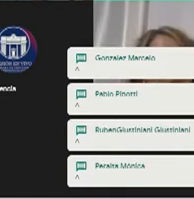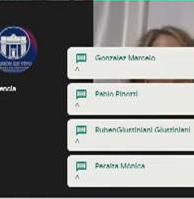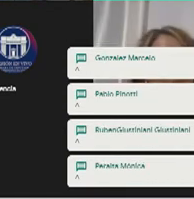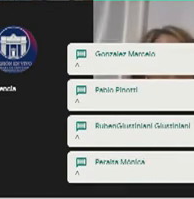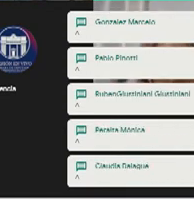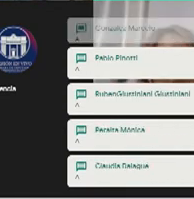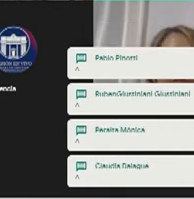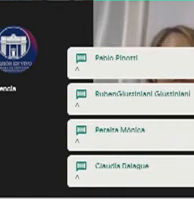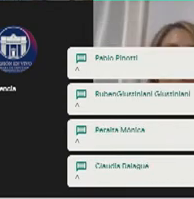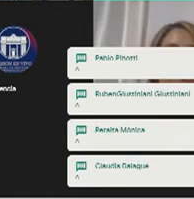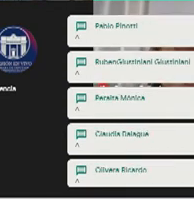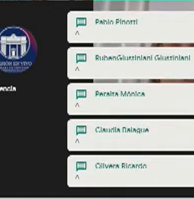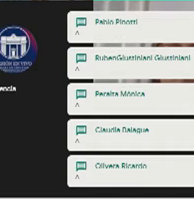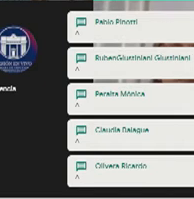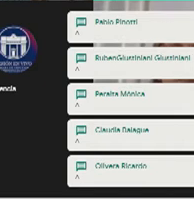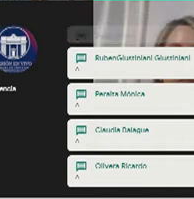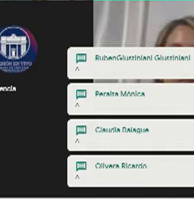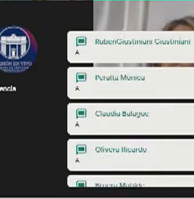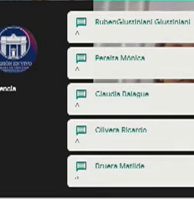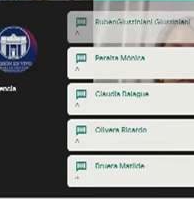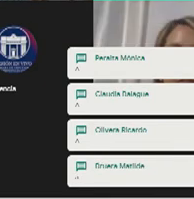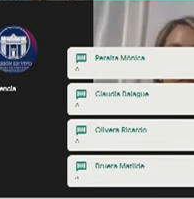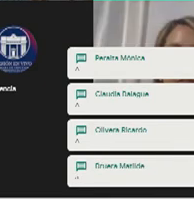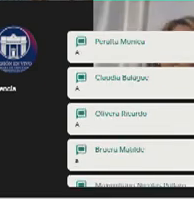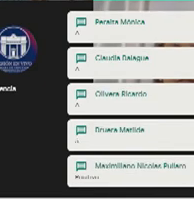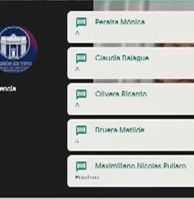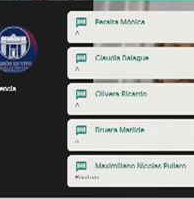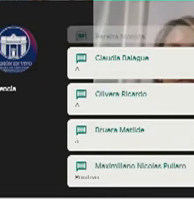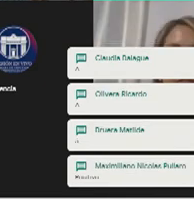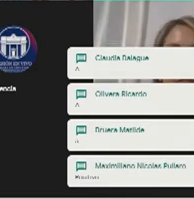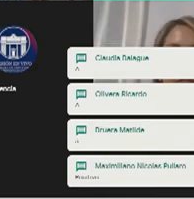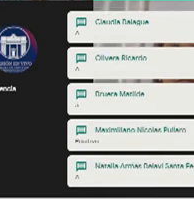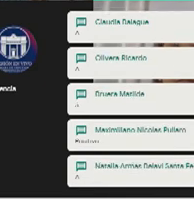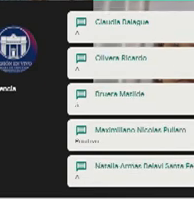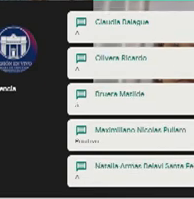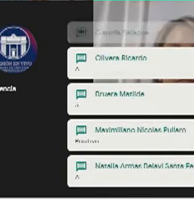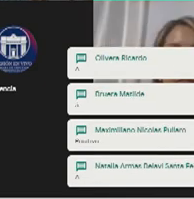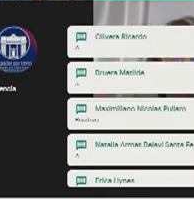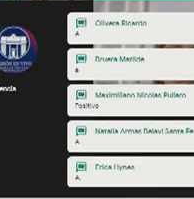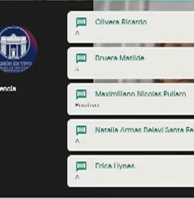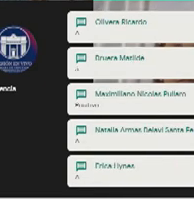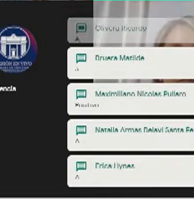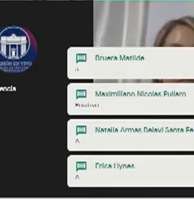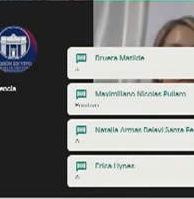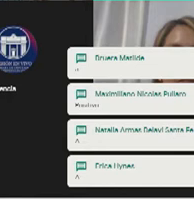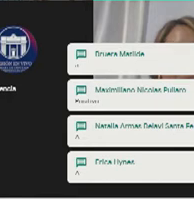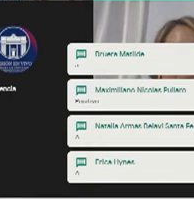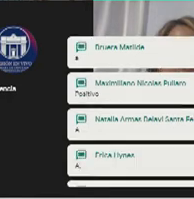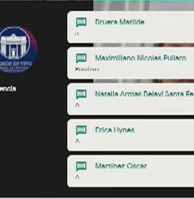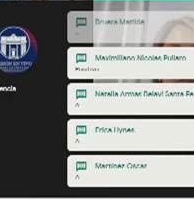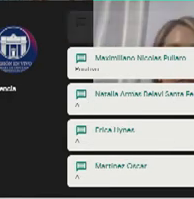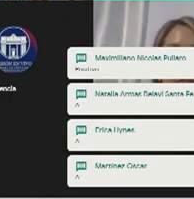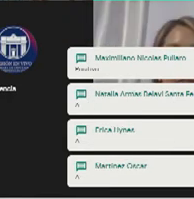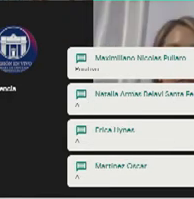el artículo 4 aprobado el artículo 5 aprobado el artículo 6